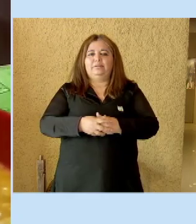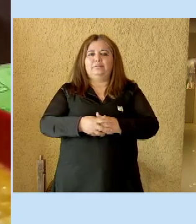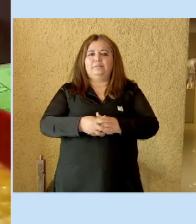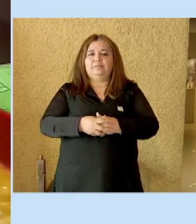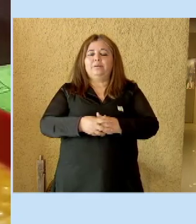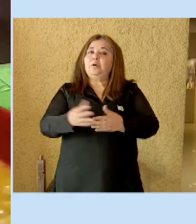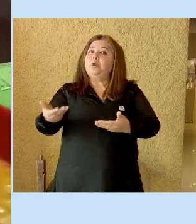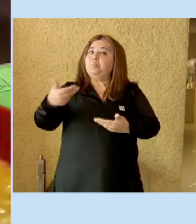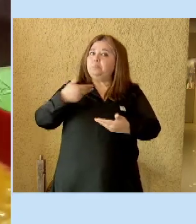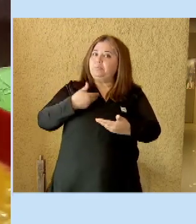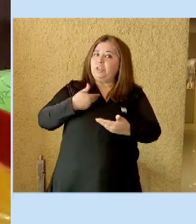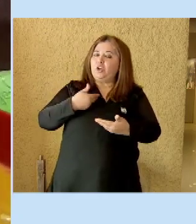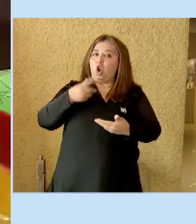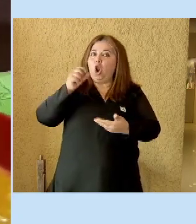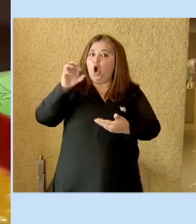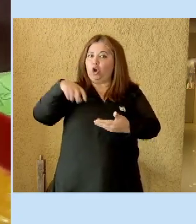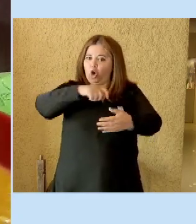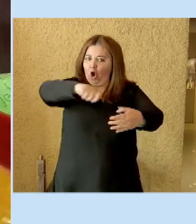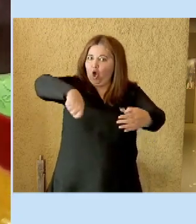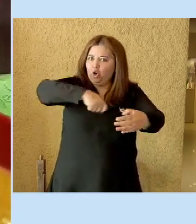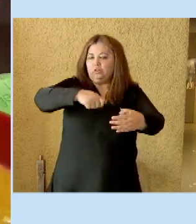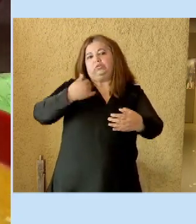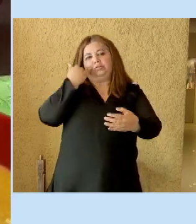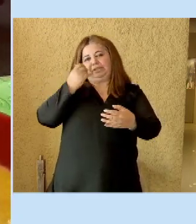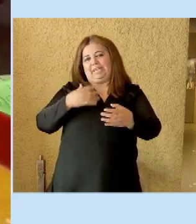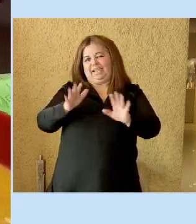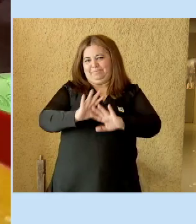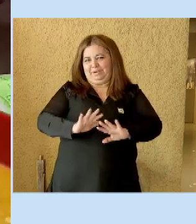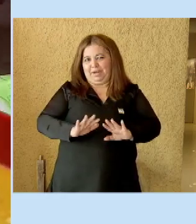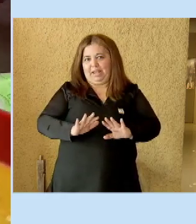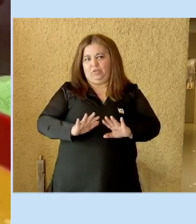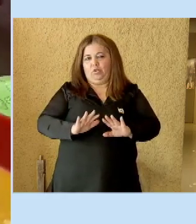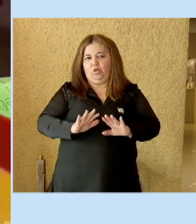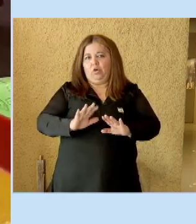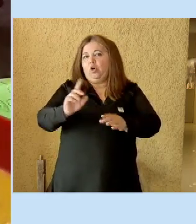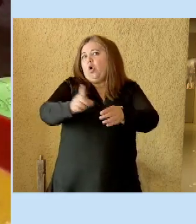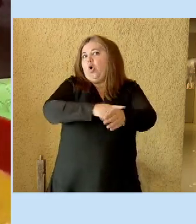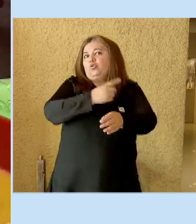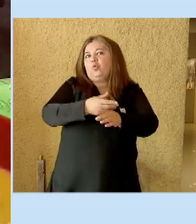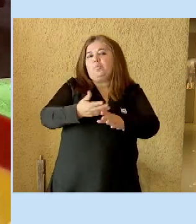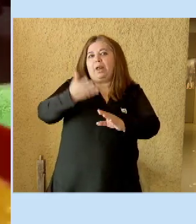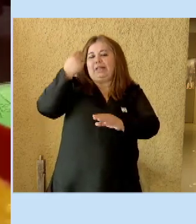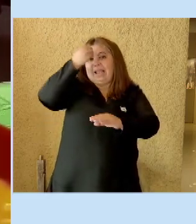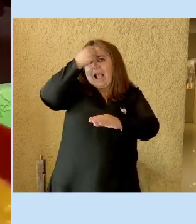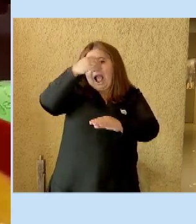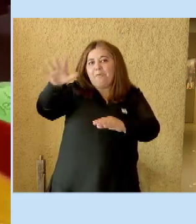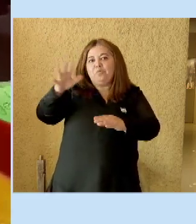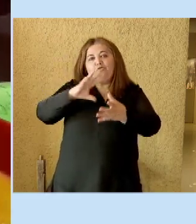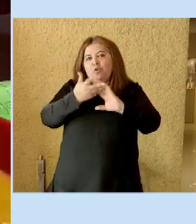Me pidieron que hiciera un locro y yo lo hice al estilo, a la usanza campera.